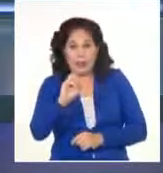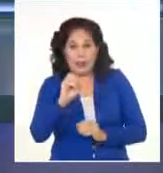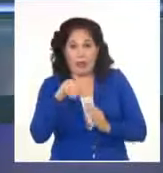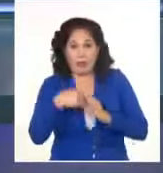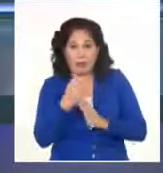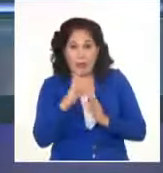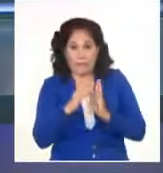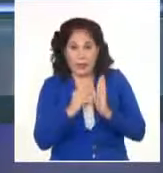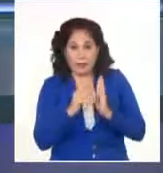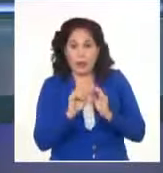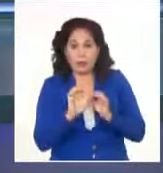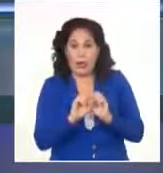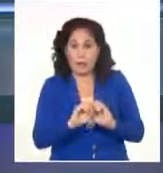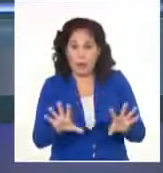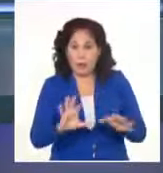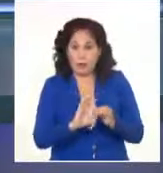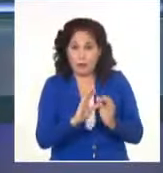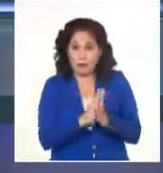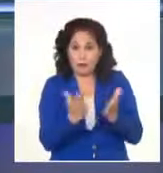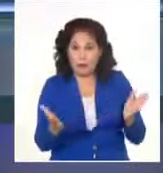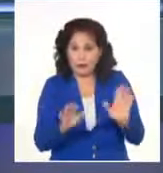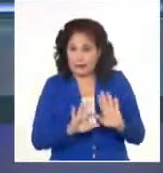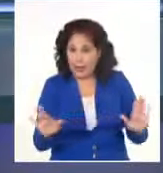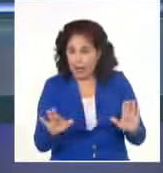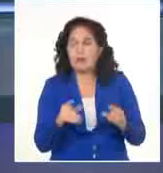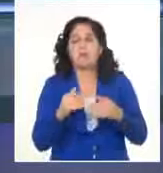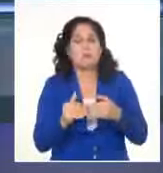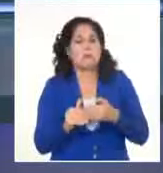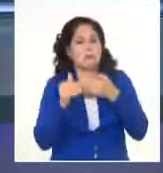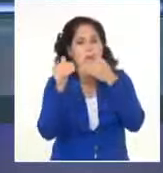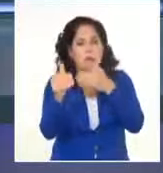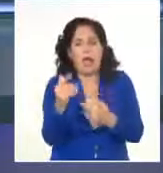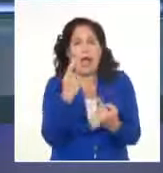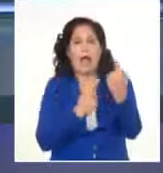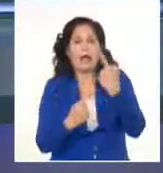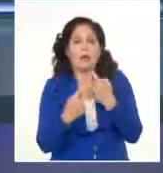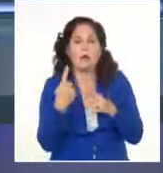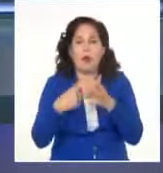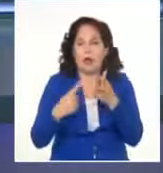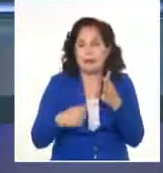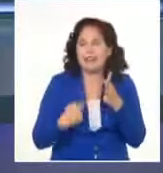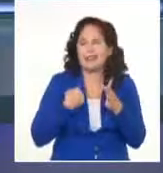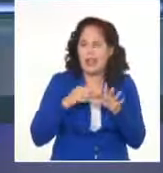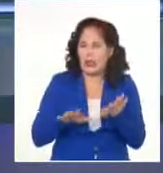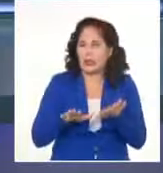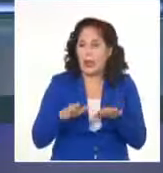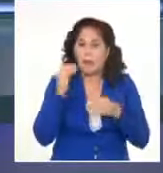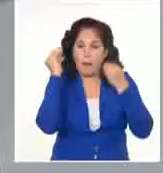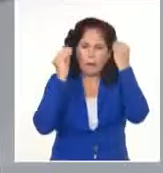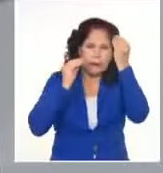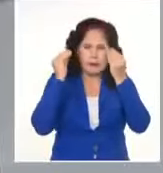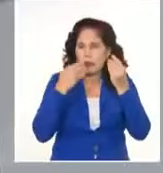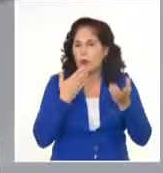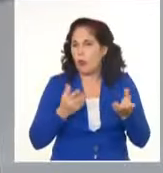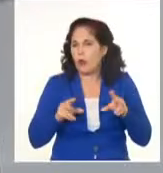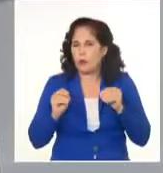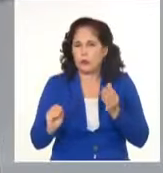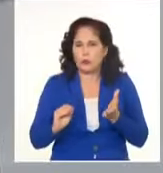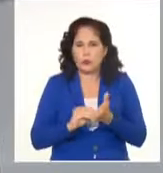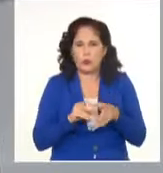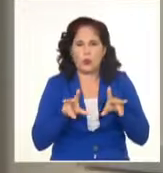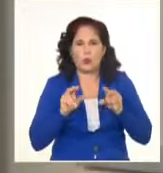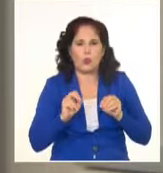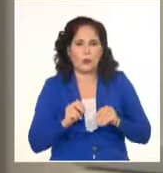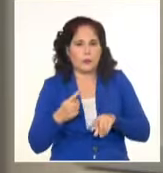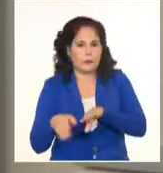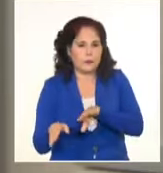a su publicación y se han previsto plazos más extensos para algunos artículos que necesitan tiempo para ser implementados. Hay